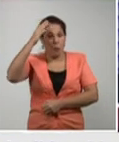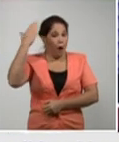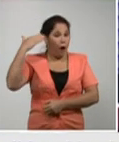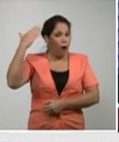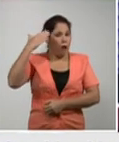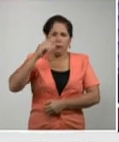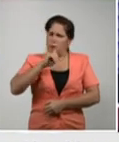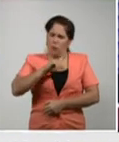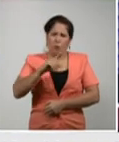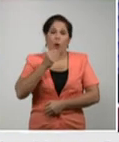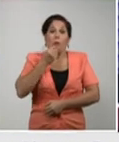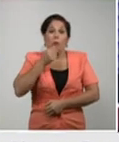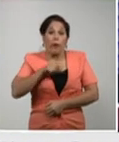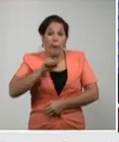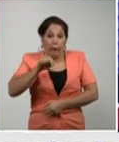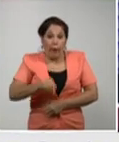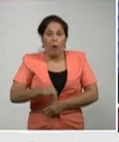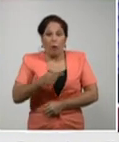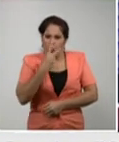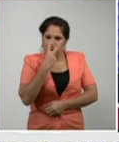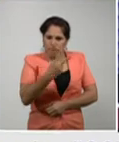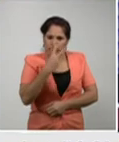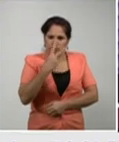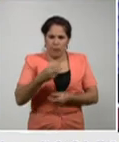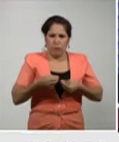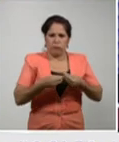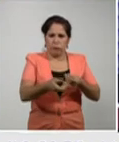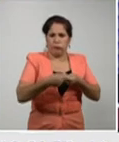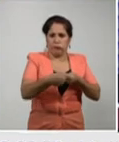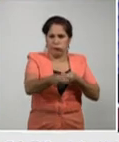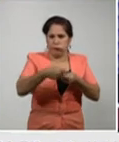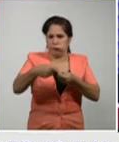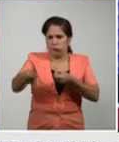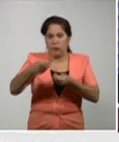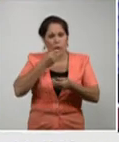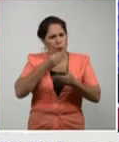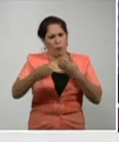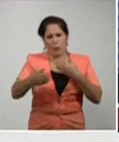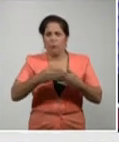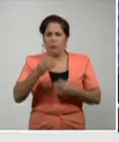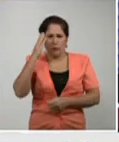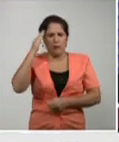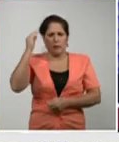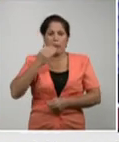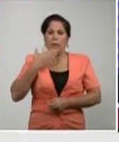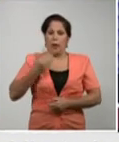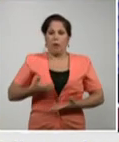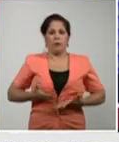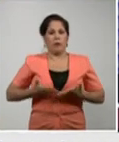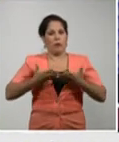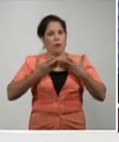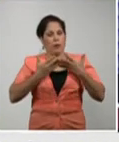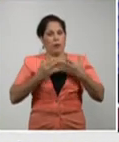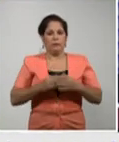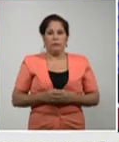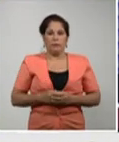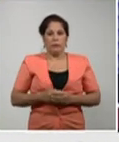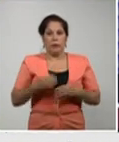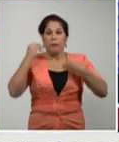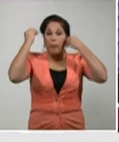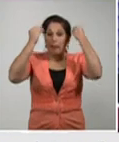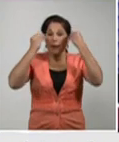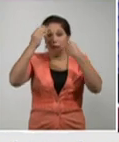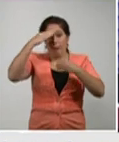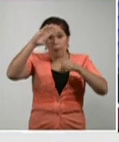escatimará para su atención, pero que indiscutiblemente tenemos que, pensando como país, que realmente